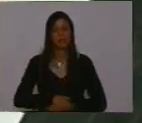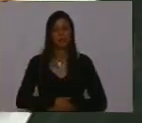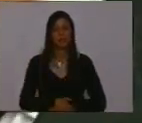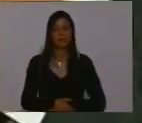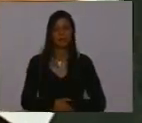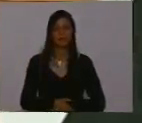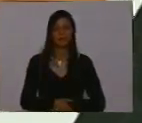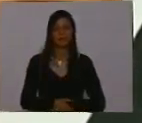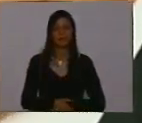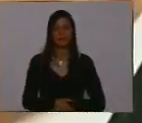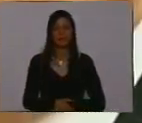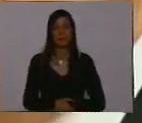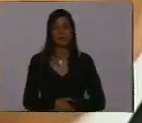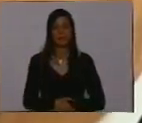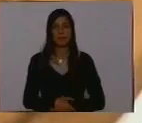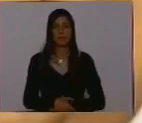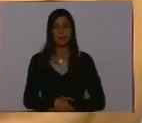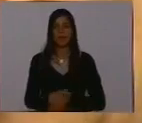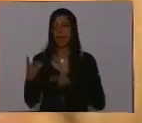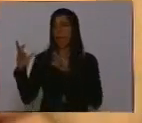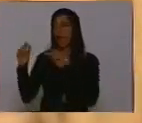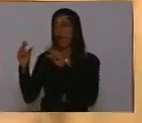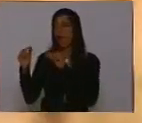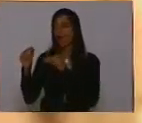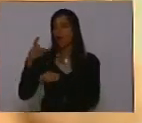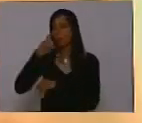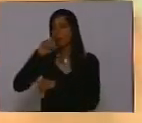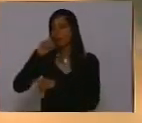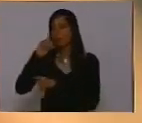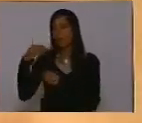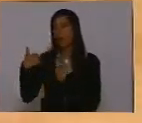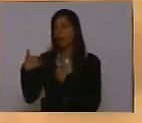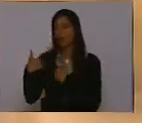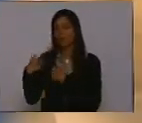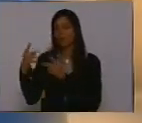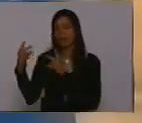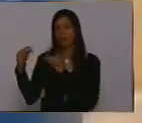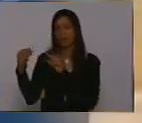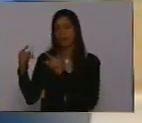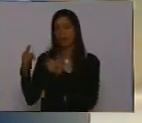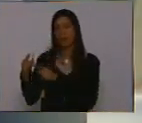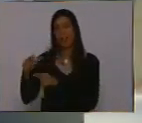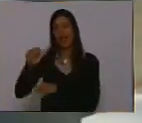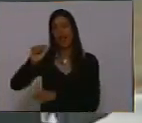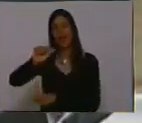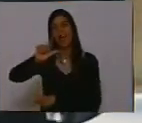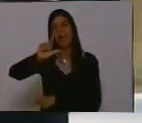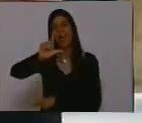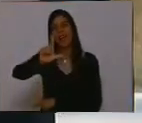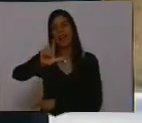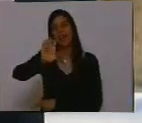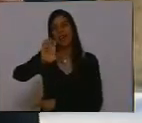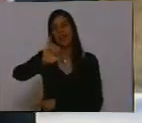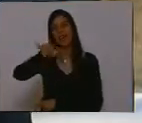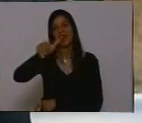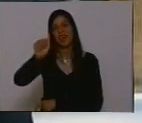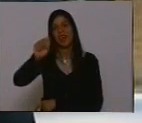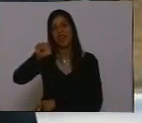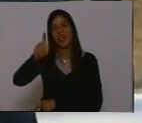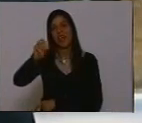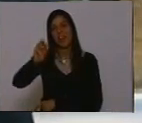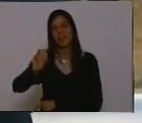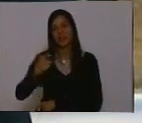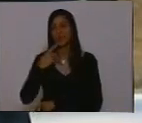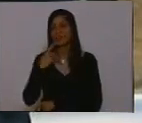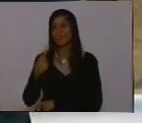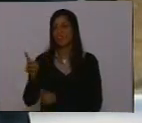Yo le decía a Nicolás Alejandro y él me dijo que no se llamaba Alejandro. Bien, yo